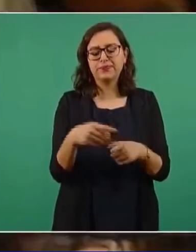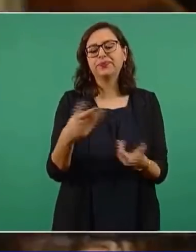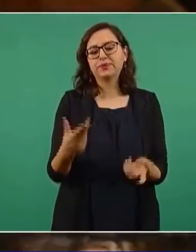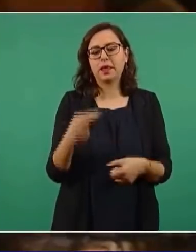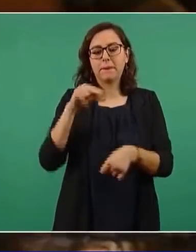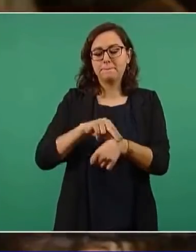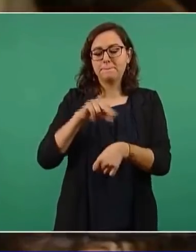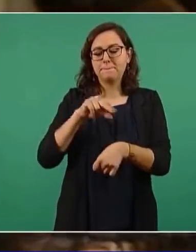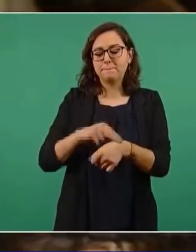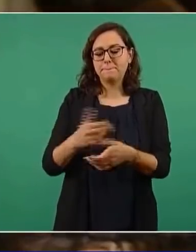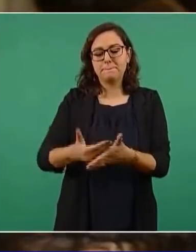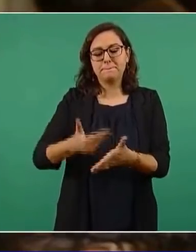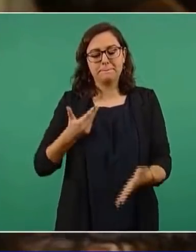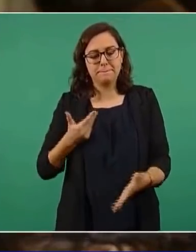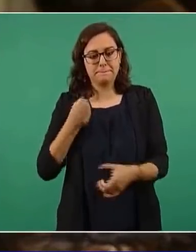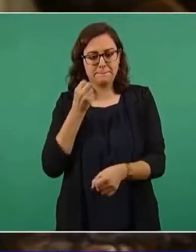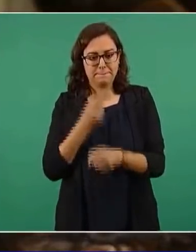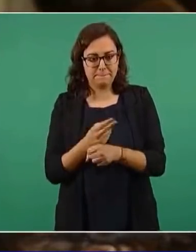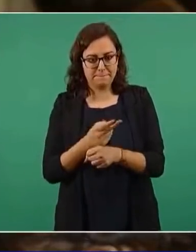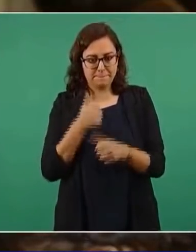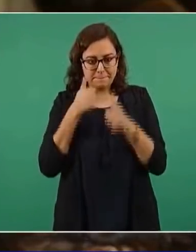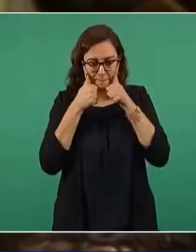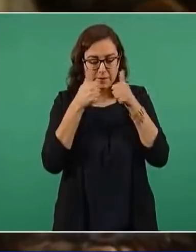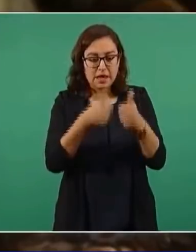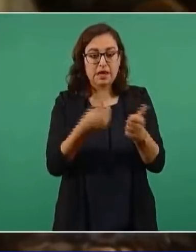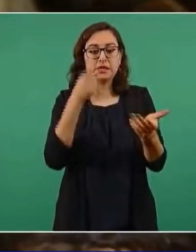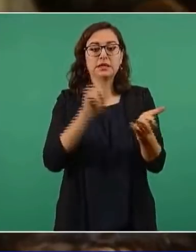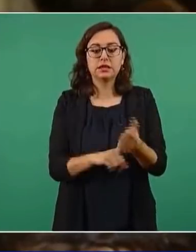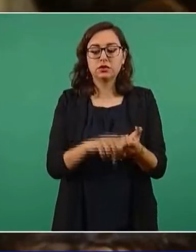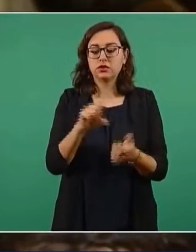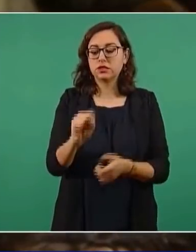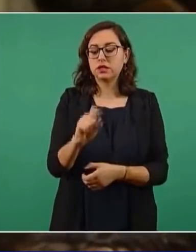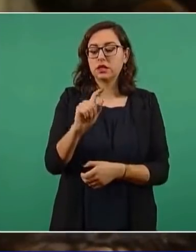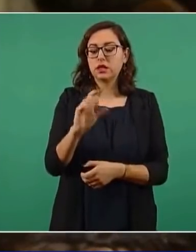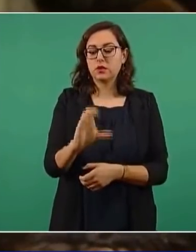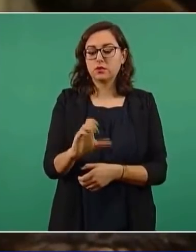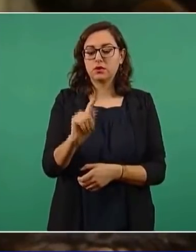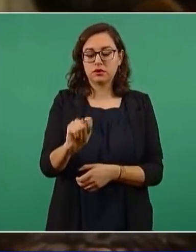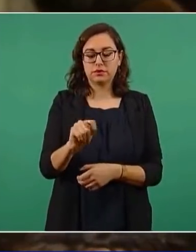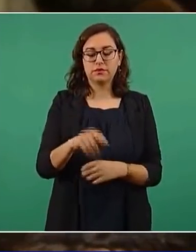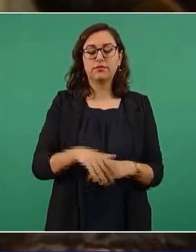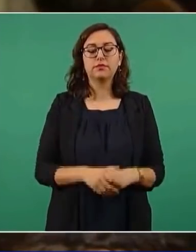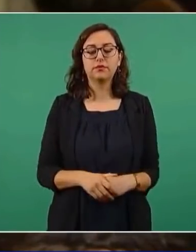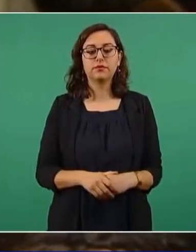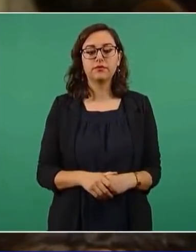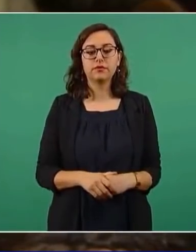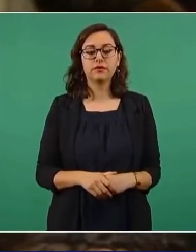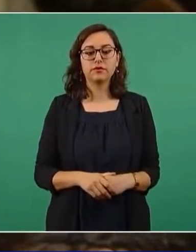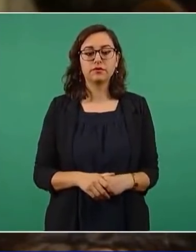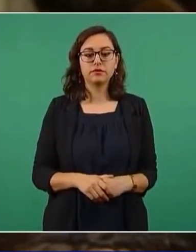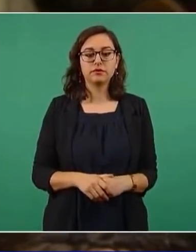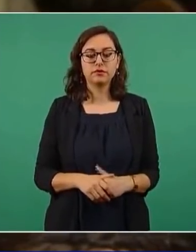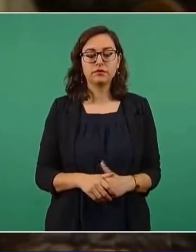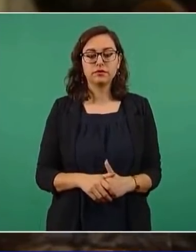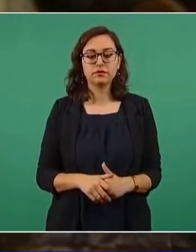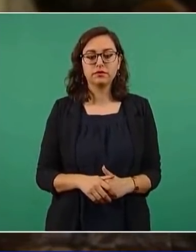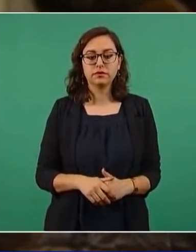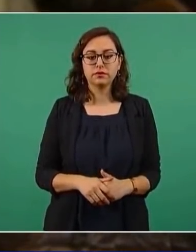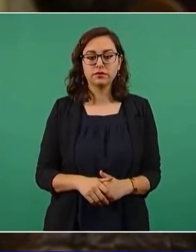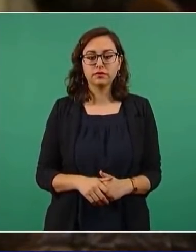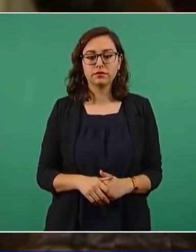preventiva en la Secretaría de Comunicaciones y Transportes. Se les ocurrió,